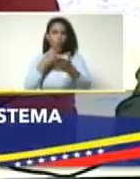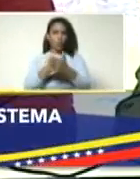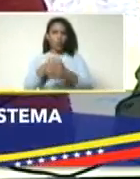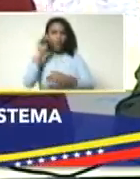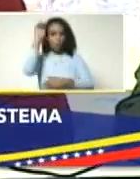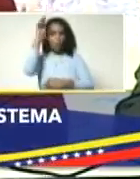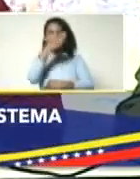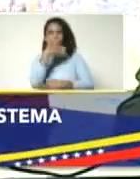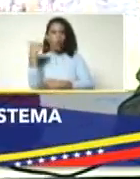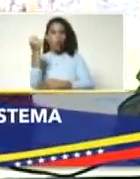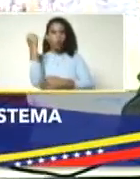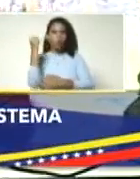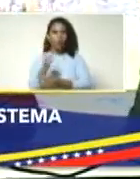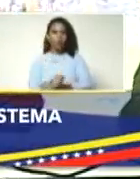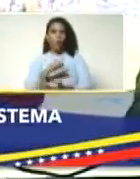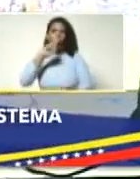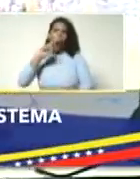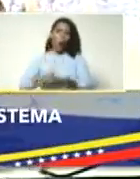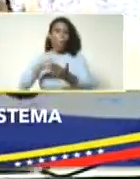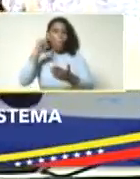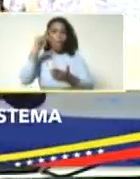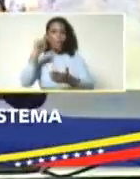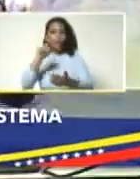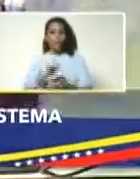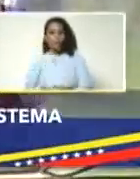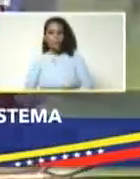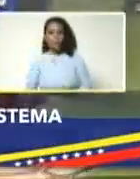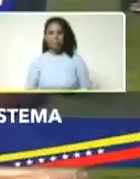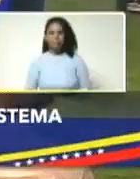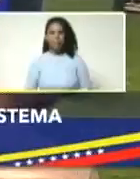mejor. ¡Cúmplase!